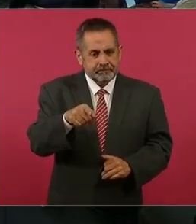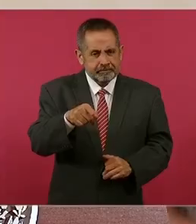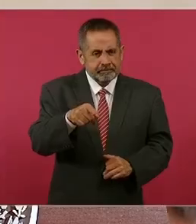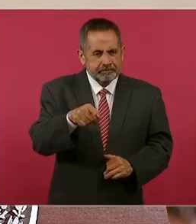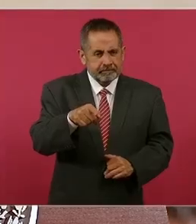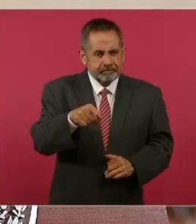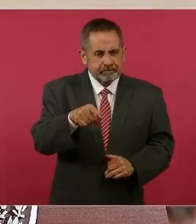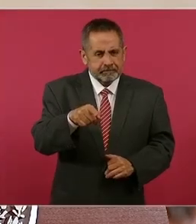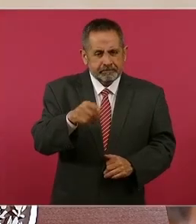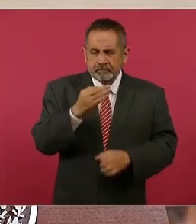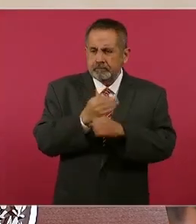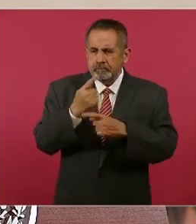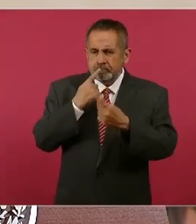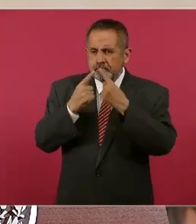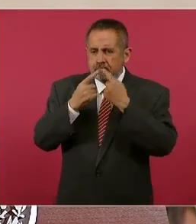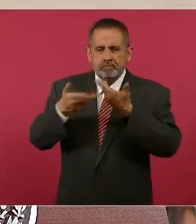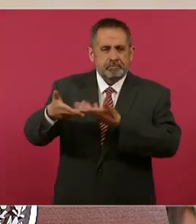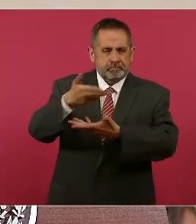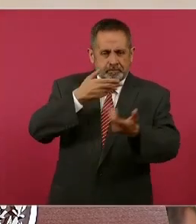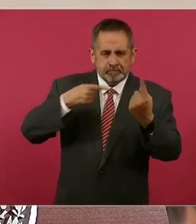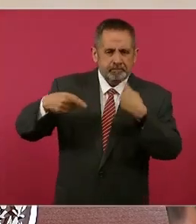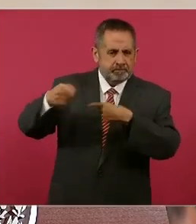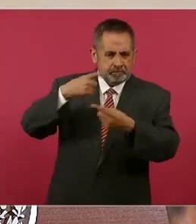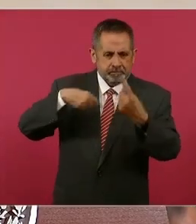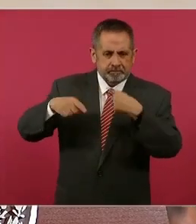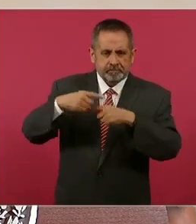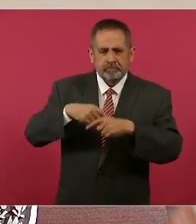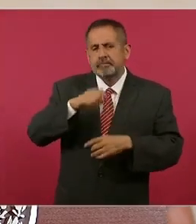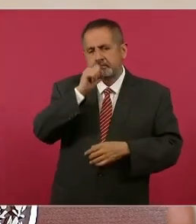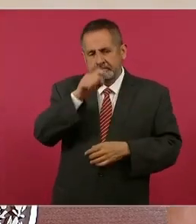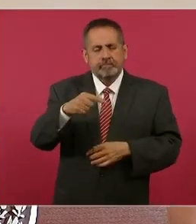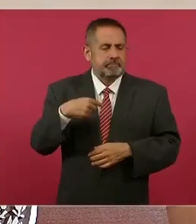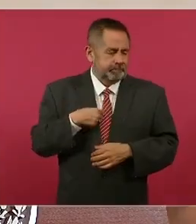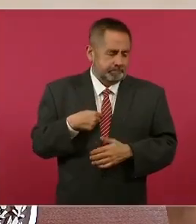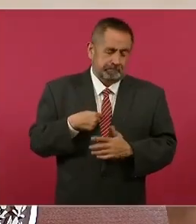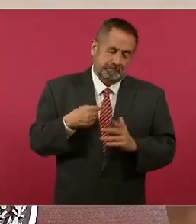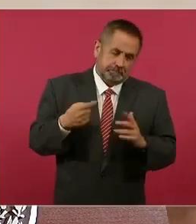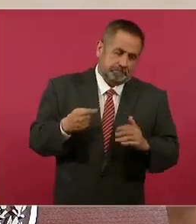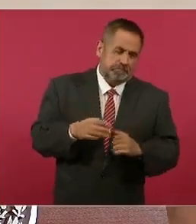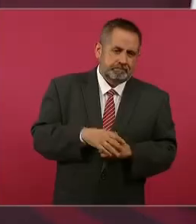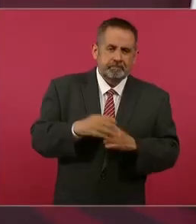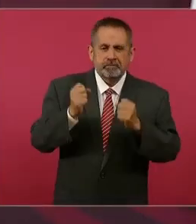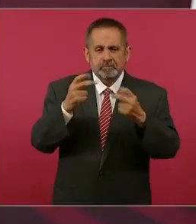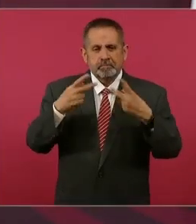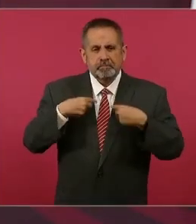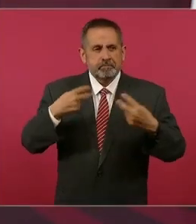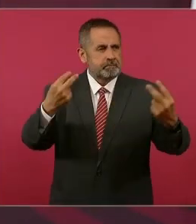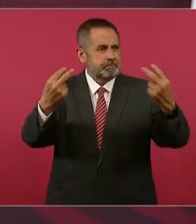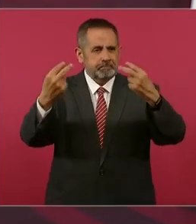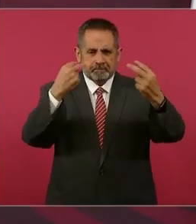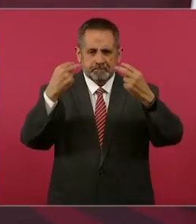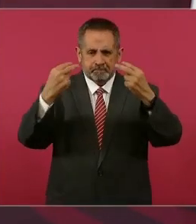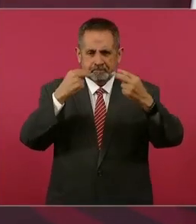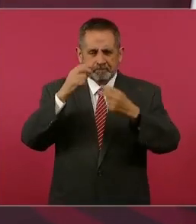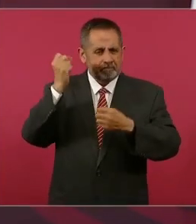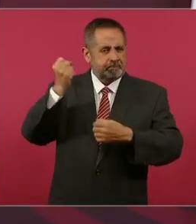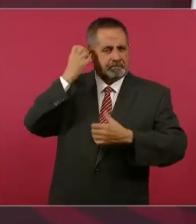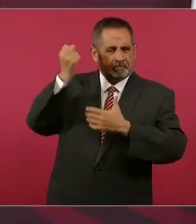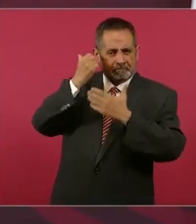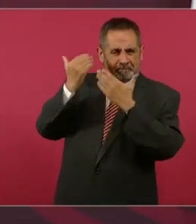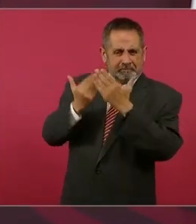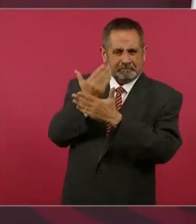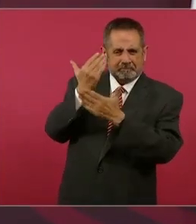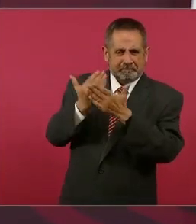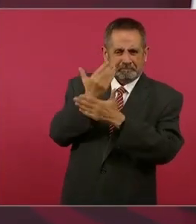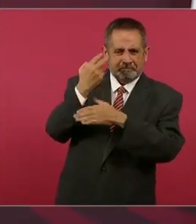aunque este es un diálogo circular, también mucha gente ve esta conferencia